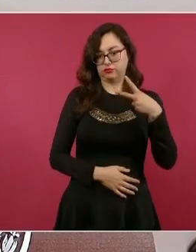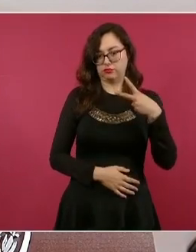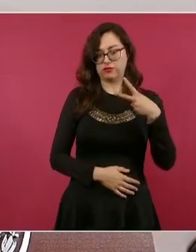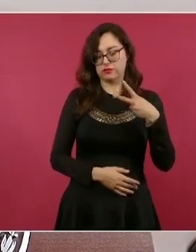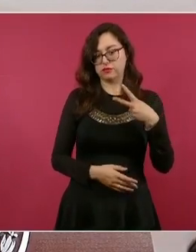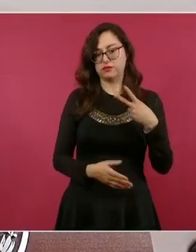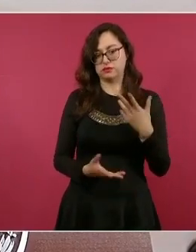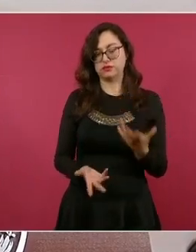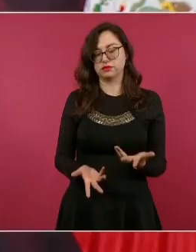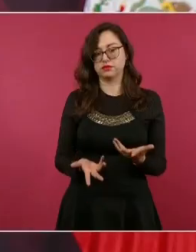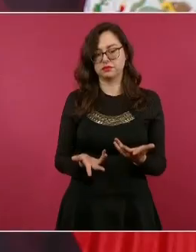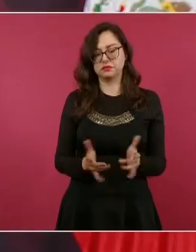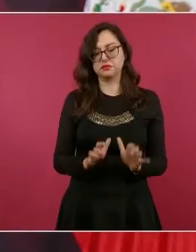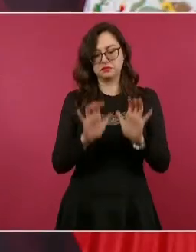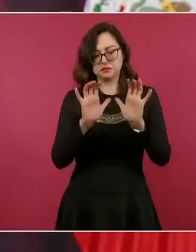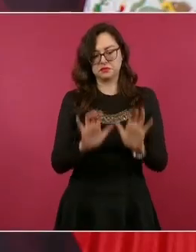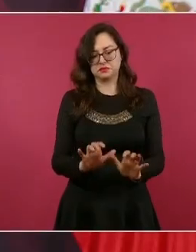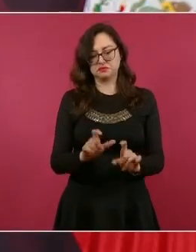pero bueno,